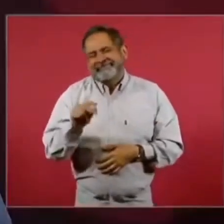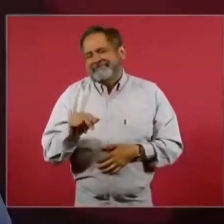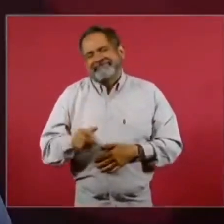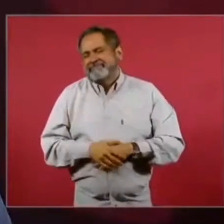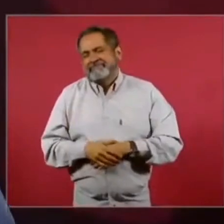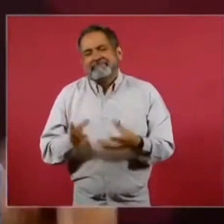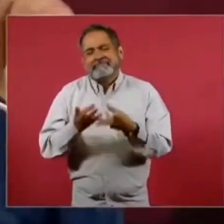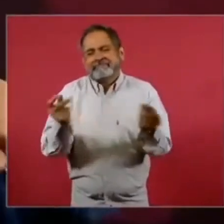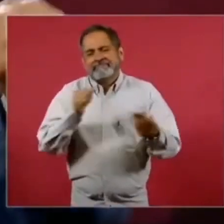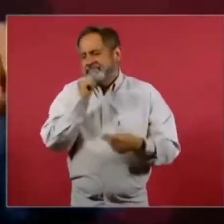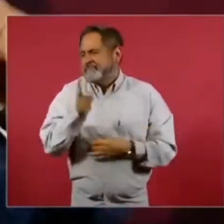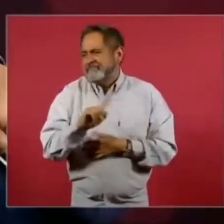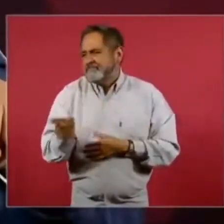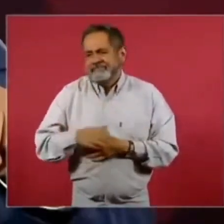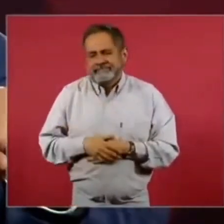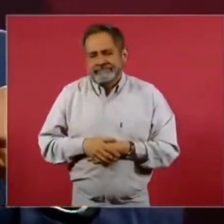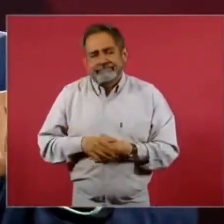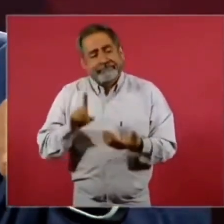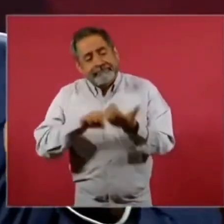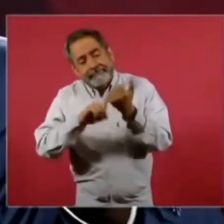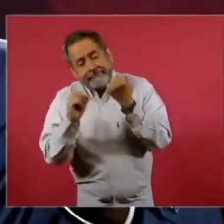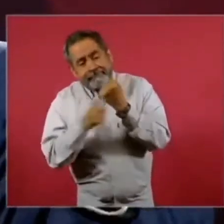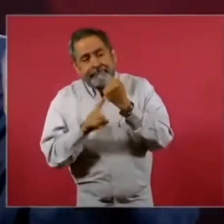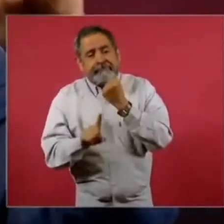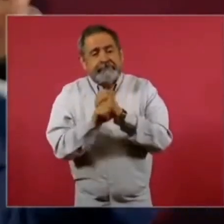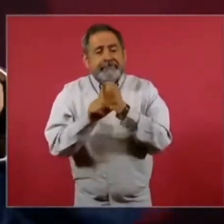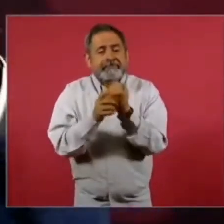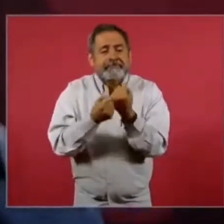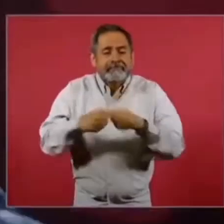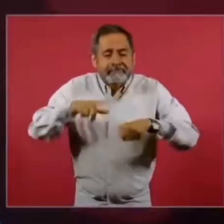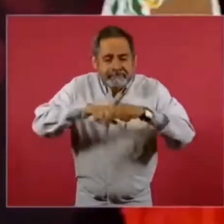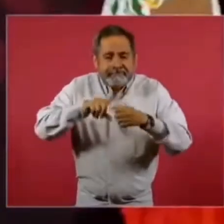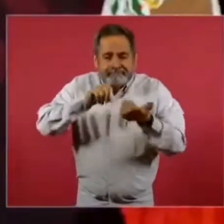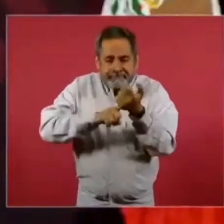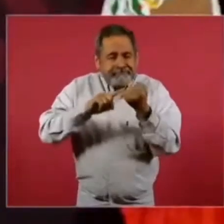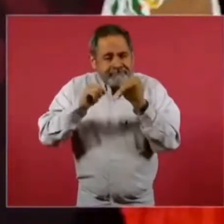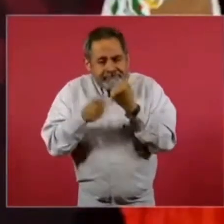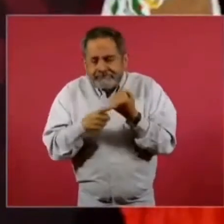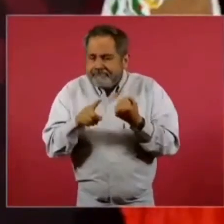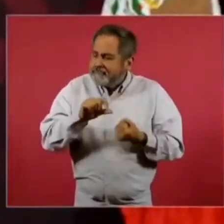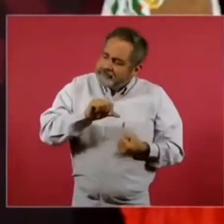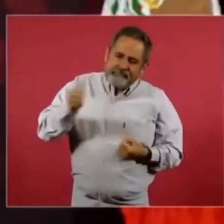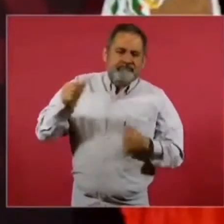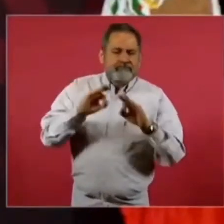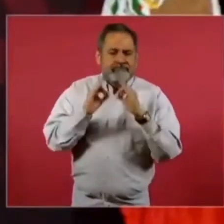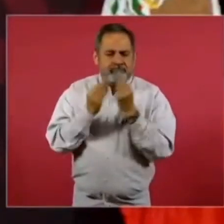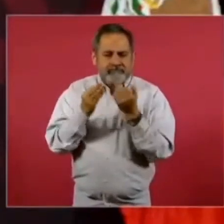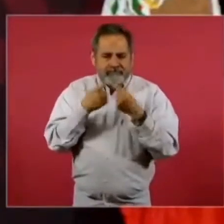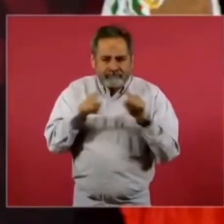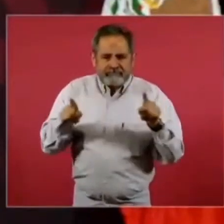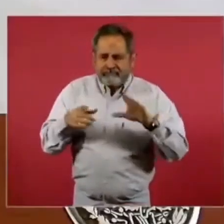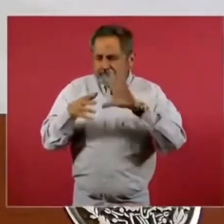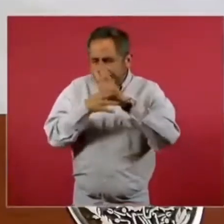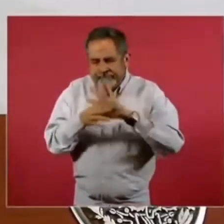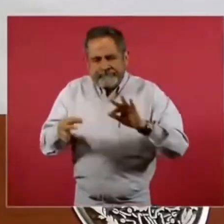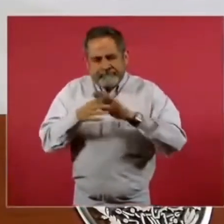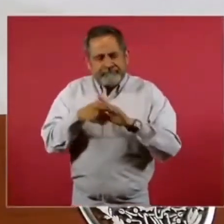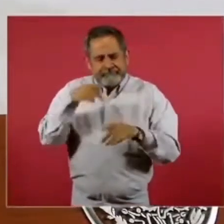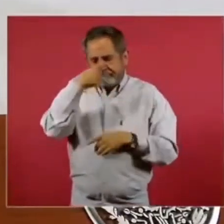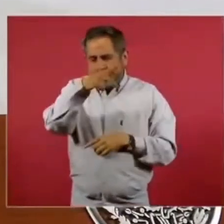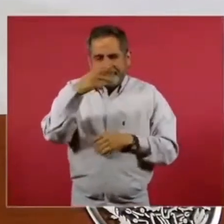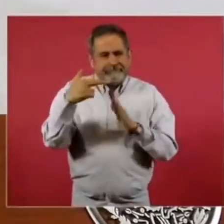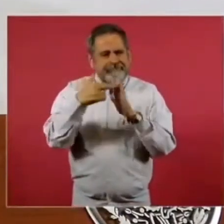no es es un problema social lo tiene que resolver haciendo una revisión